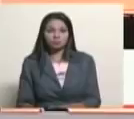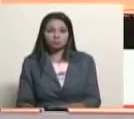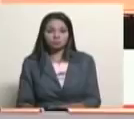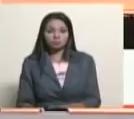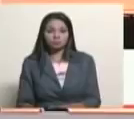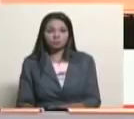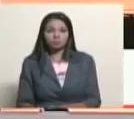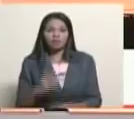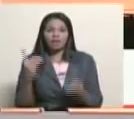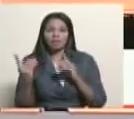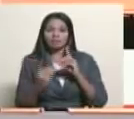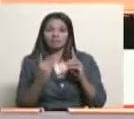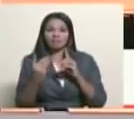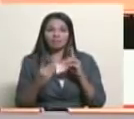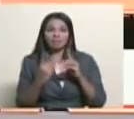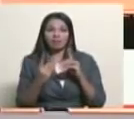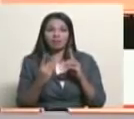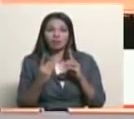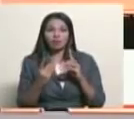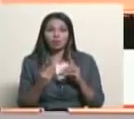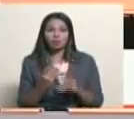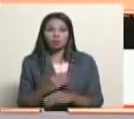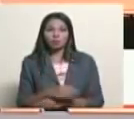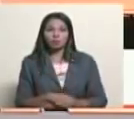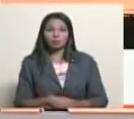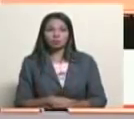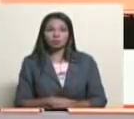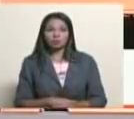el diálogo para